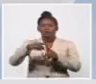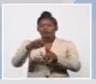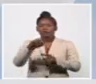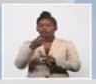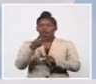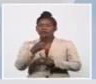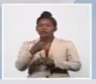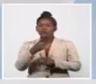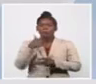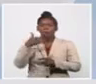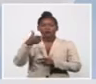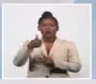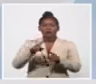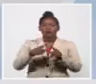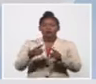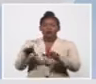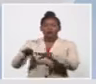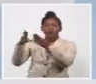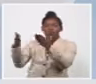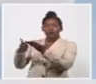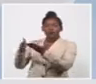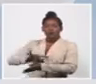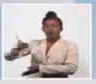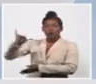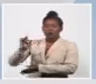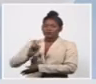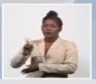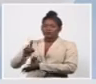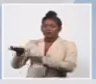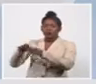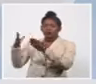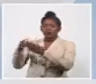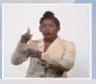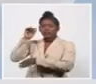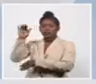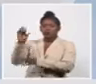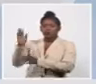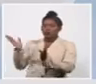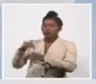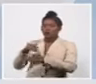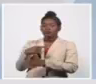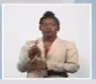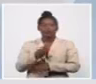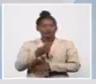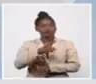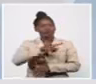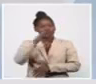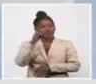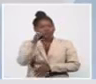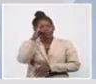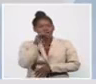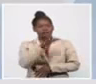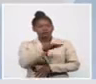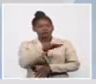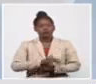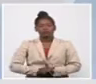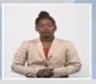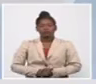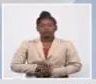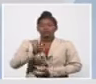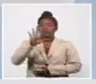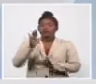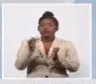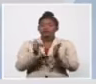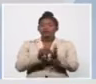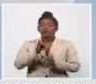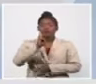confirmados, no todos se ingresan, pero en Cuba sí, y estamos hablando de 5.600 pacientes